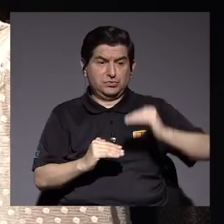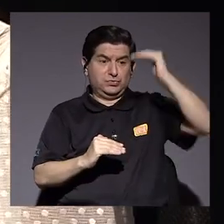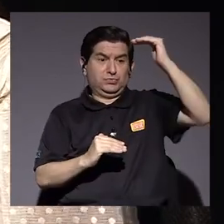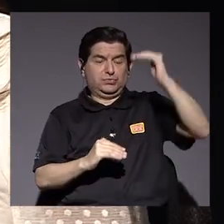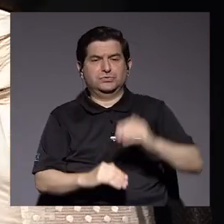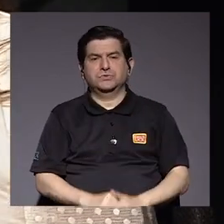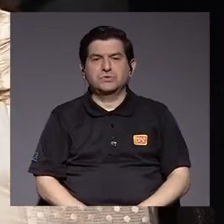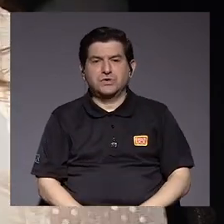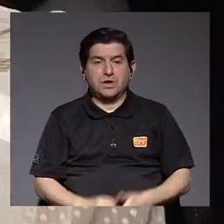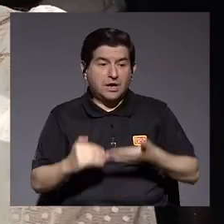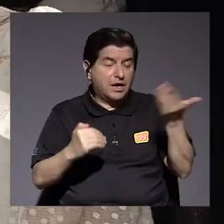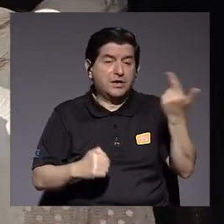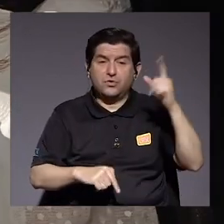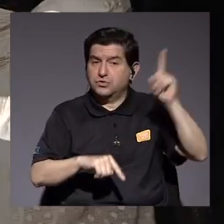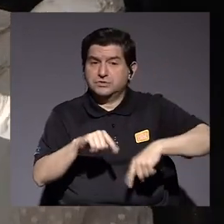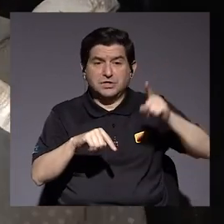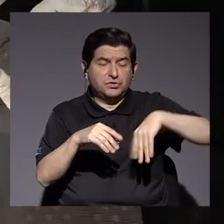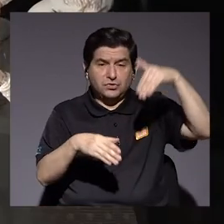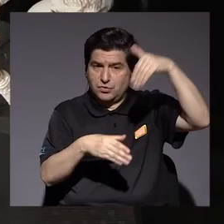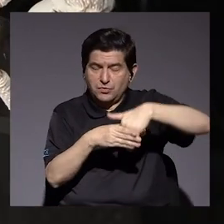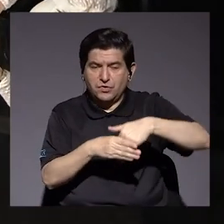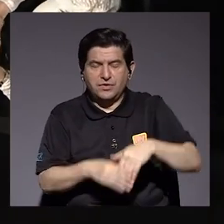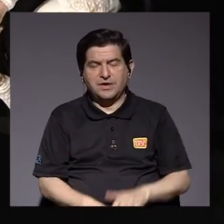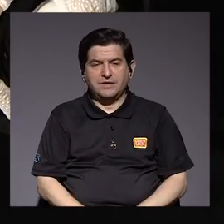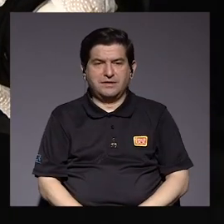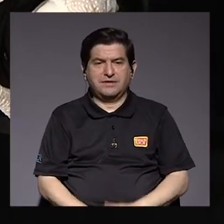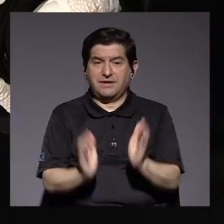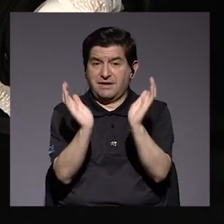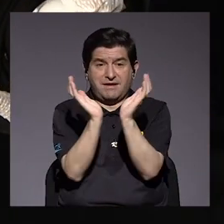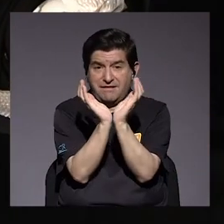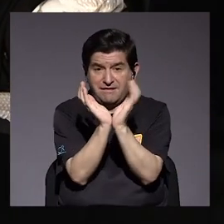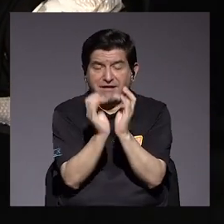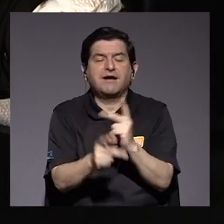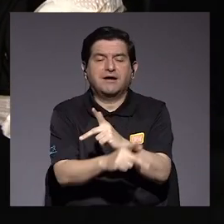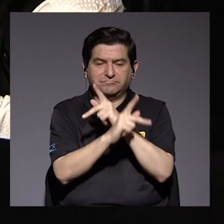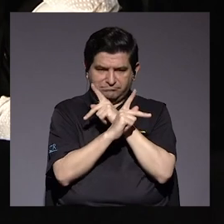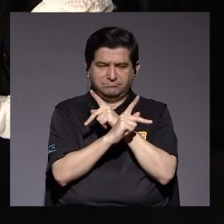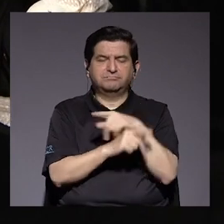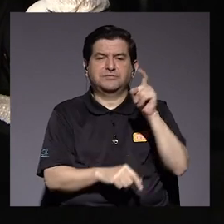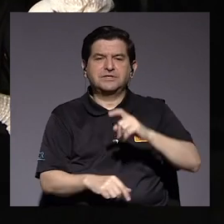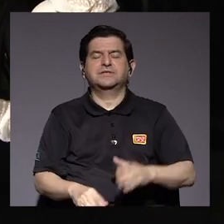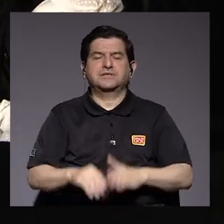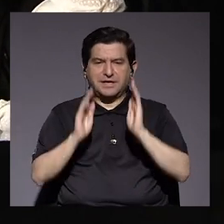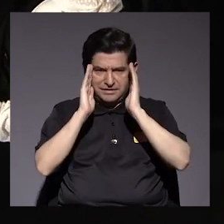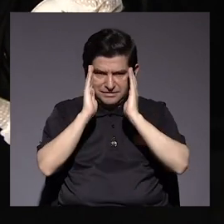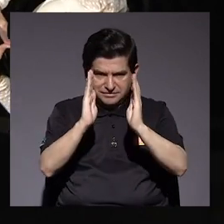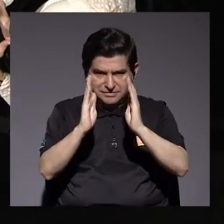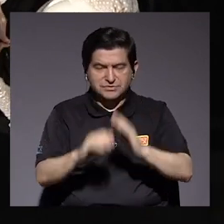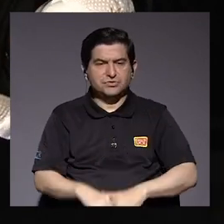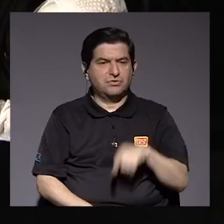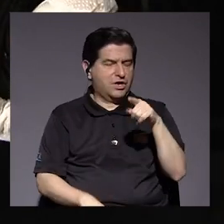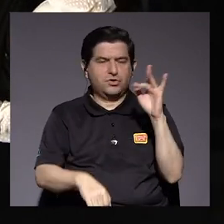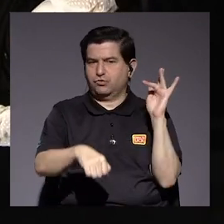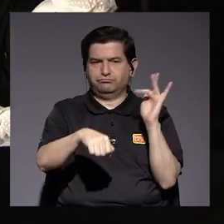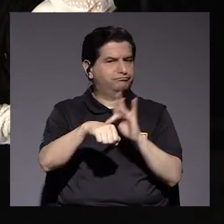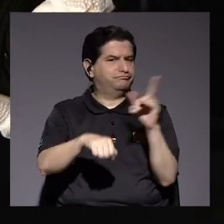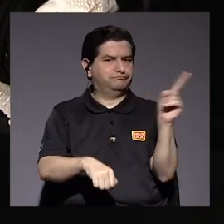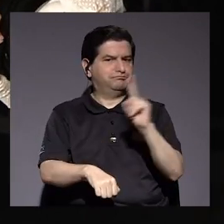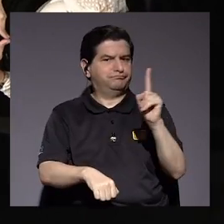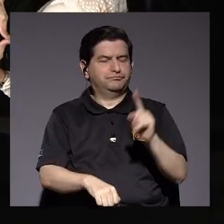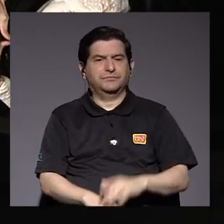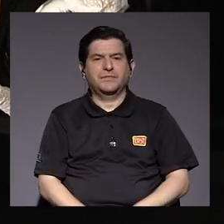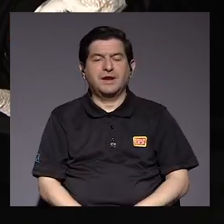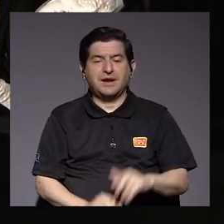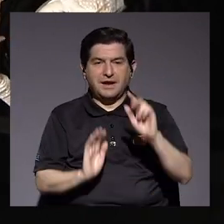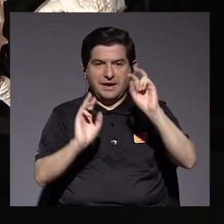grandísimas, hay cosas en las que no nos podemos meter, por ejemplo, la caja, yo creo que la caja hay que protegerla, la caja hay que cuidarla y eso no se